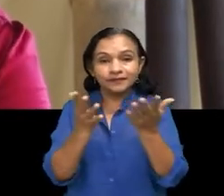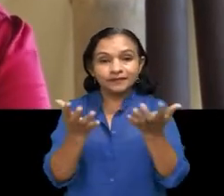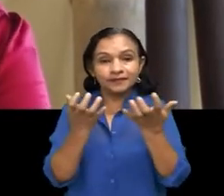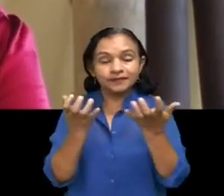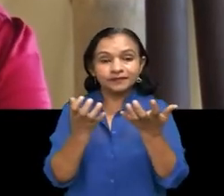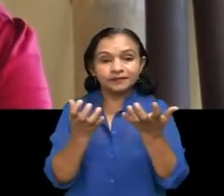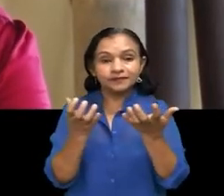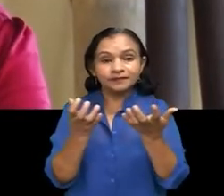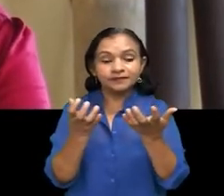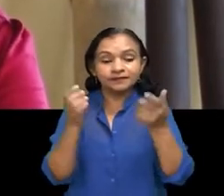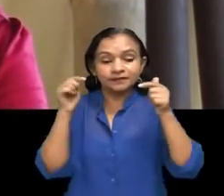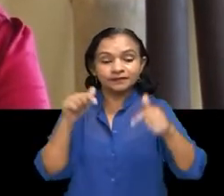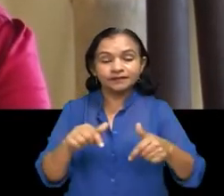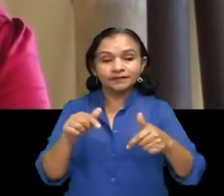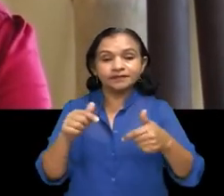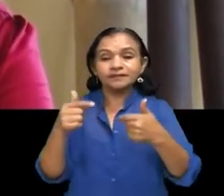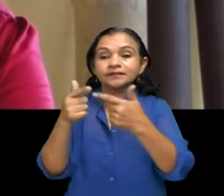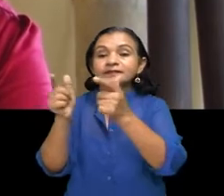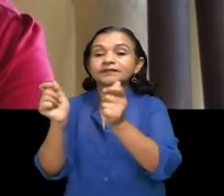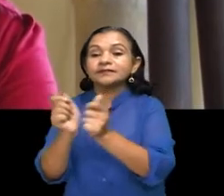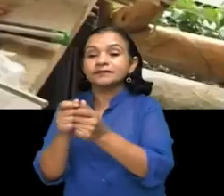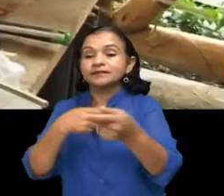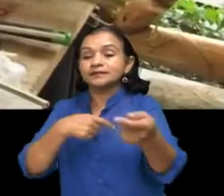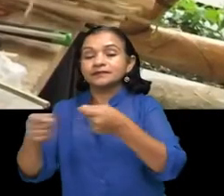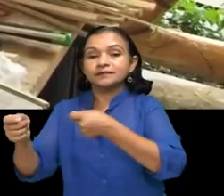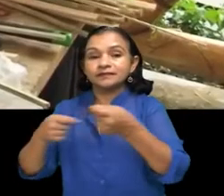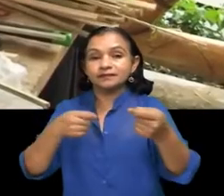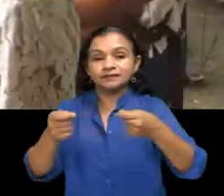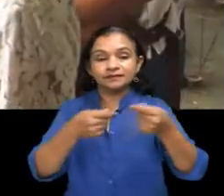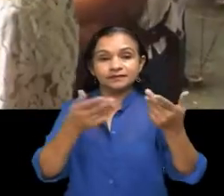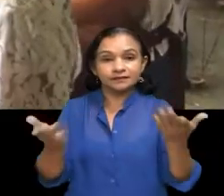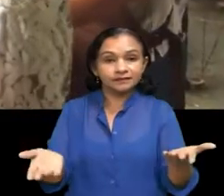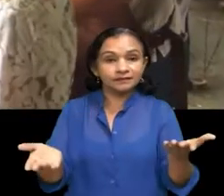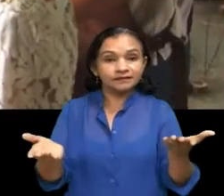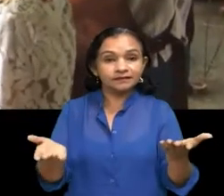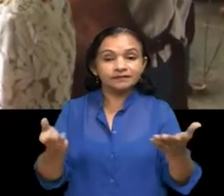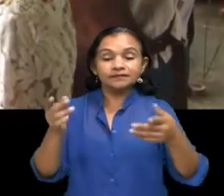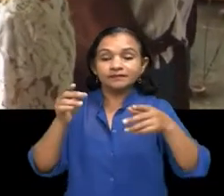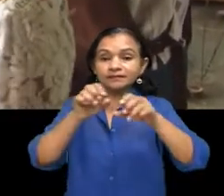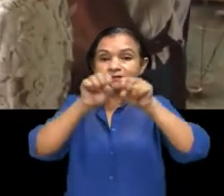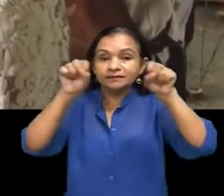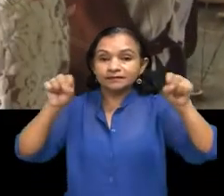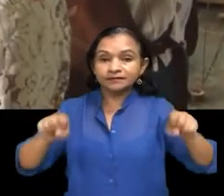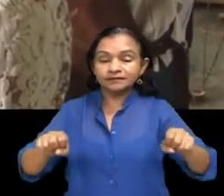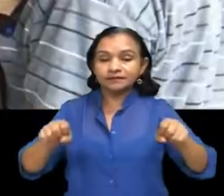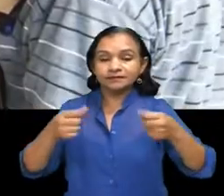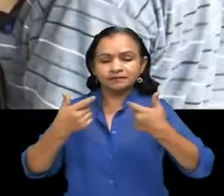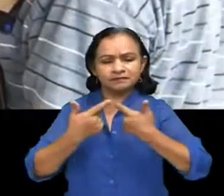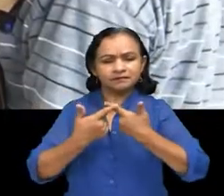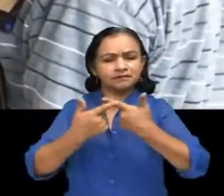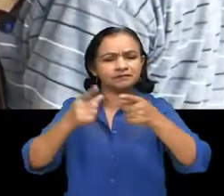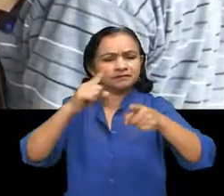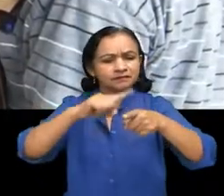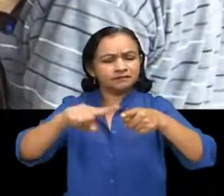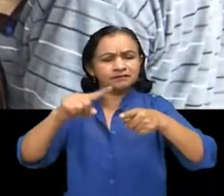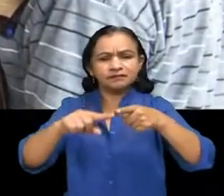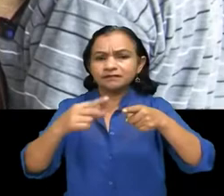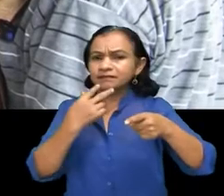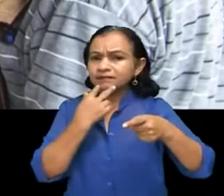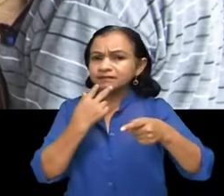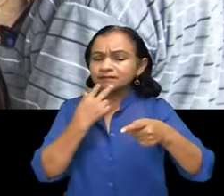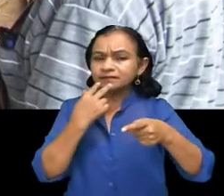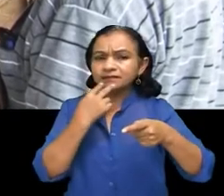salir de conformada una cooperativa. Estos talleres son impartidos de manera gratuita en el Parque Nacional de